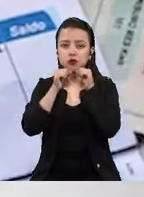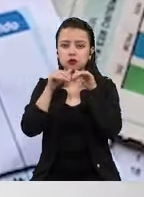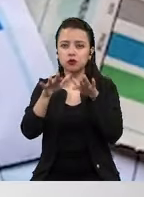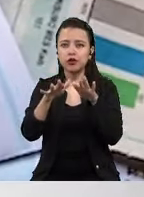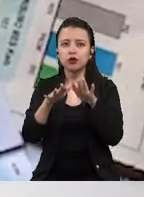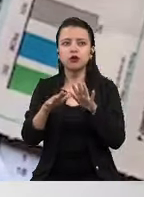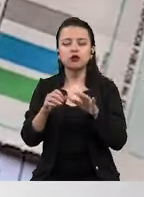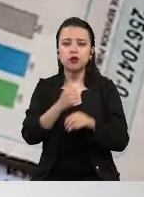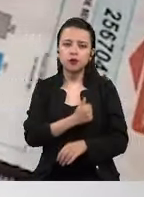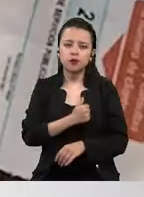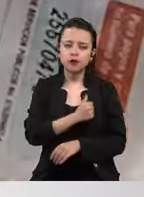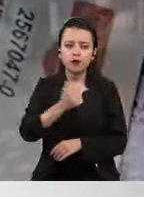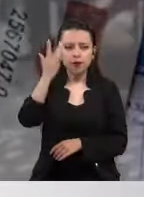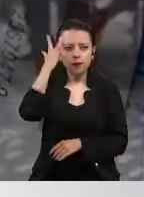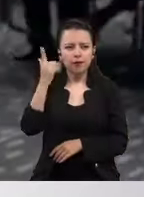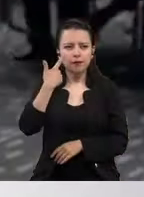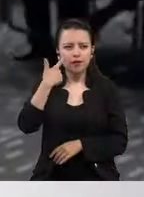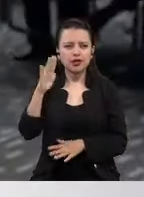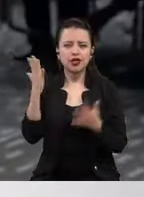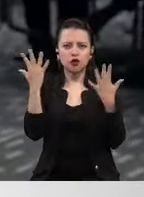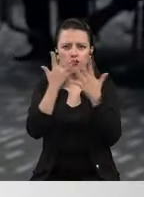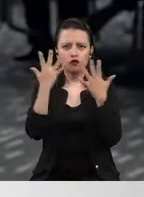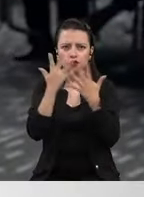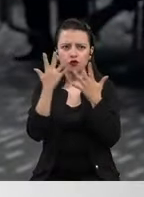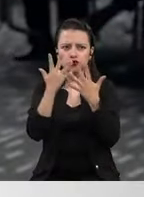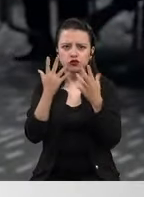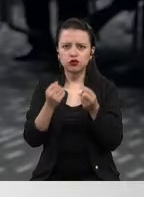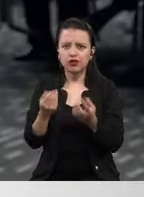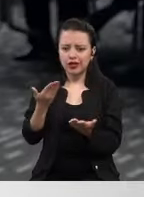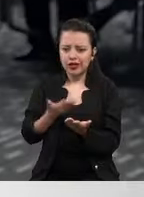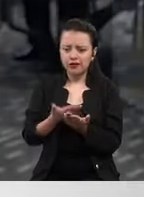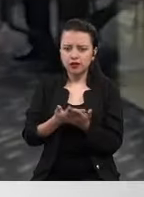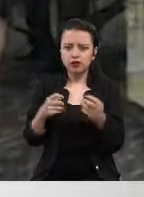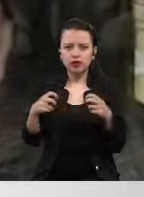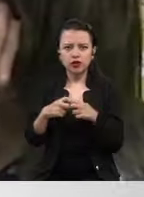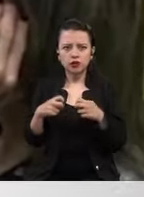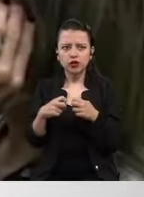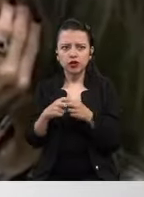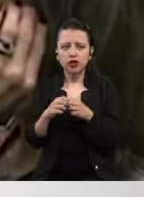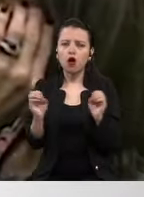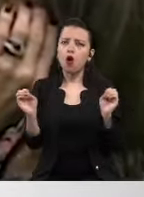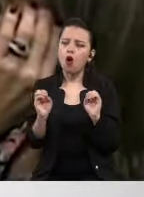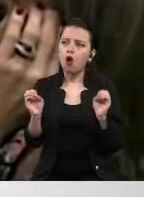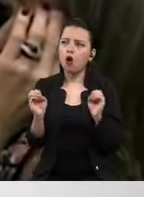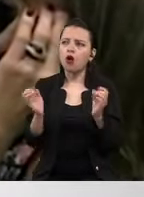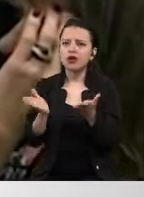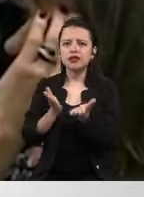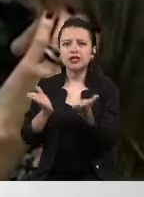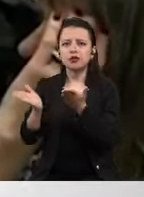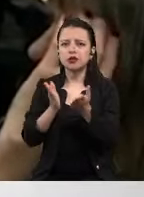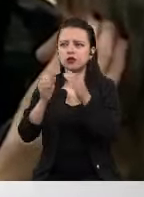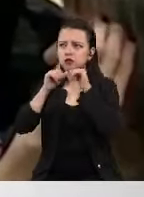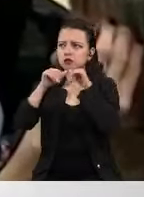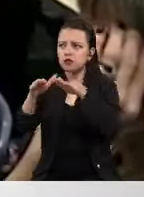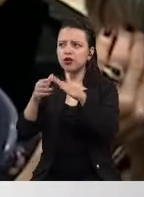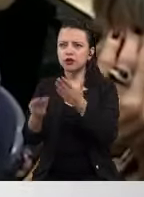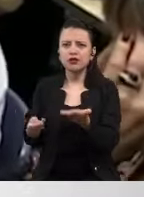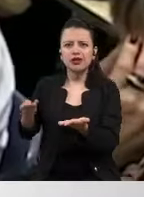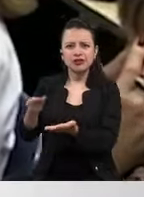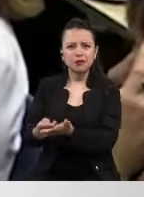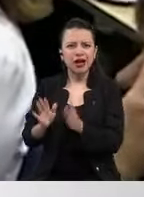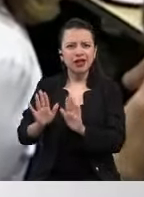confusión digamos en la ciudadanía de si es solo la factura electrónica o estos servicios públicos se van a poder pagar de esta manera Entonces sí